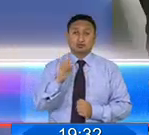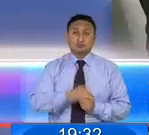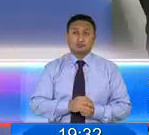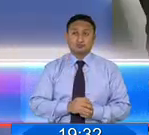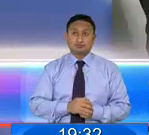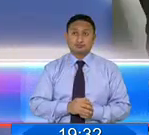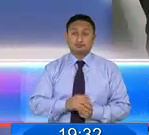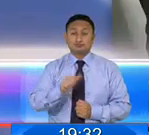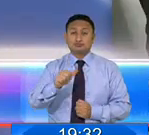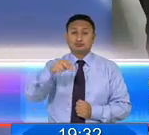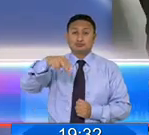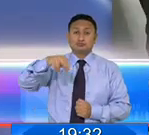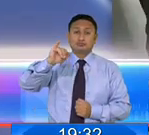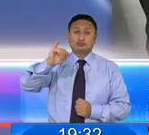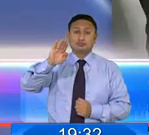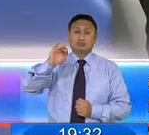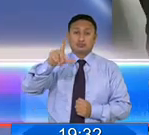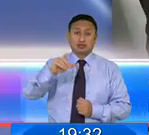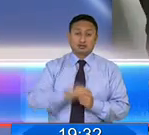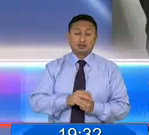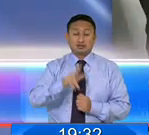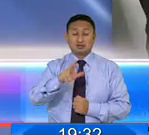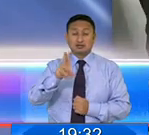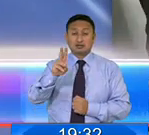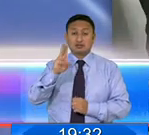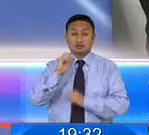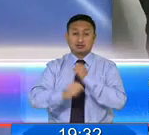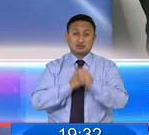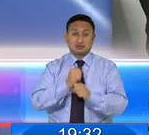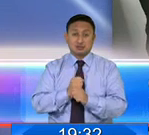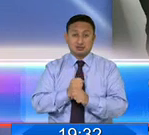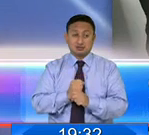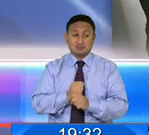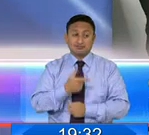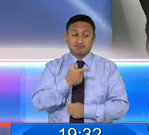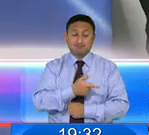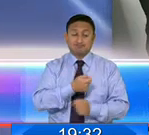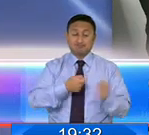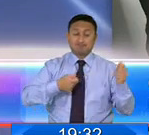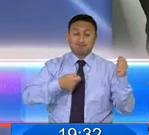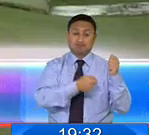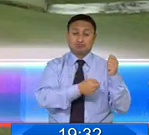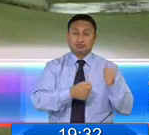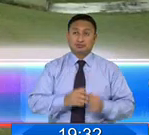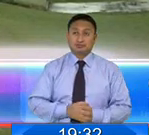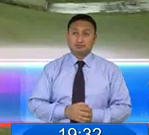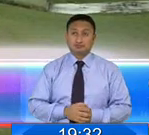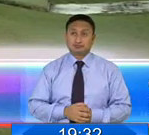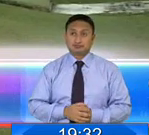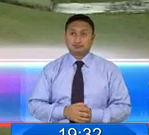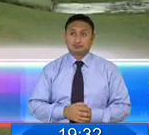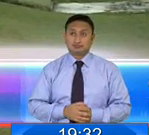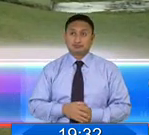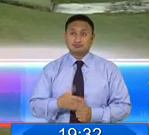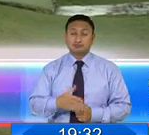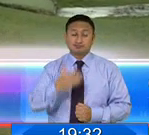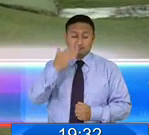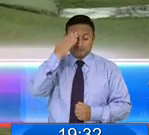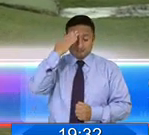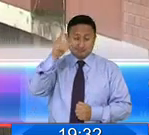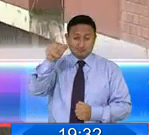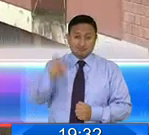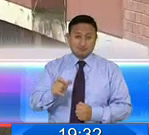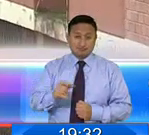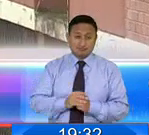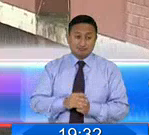de nombres Aníbal T., de 36 años de edad, quien habría acabado con la humanidad de la mujer. Se sabe incluso que el agresor habría